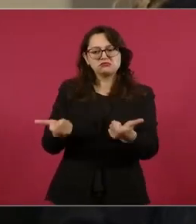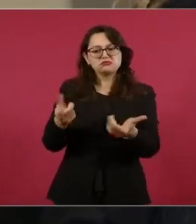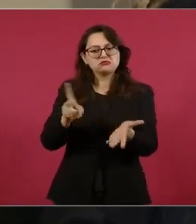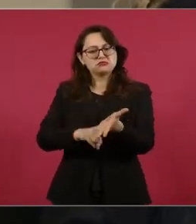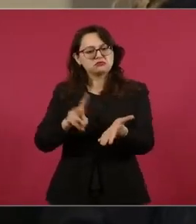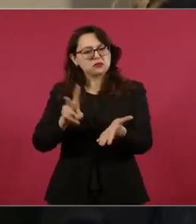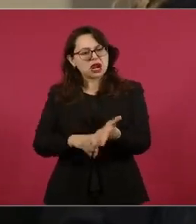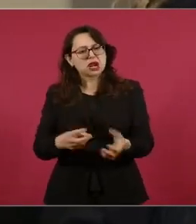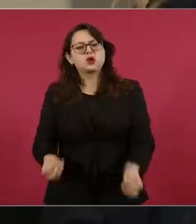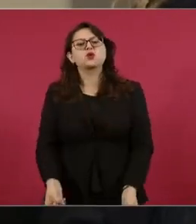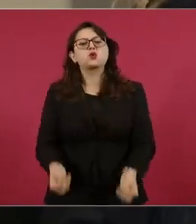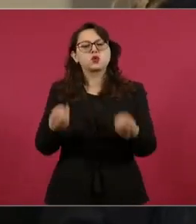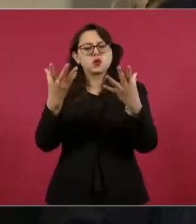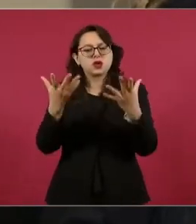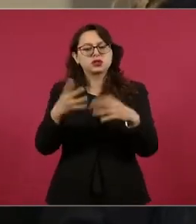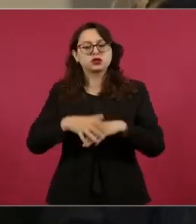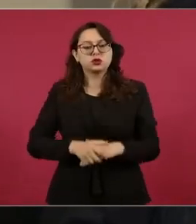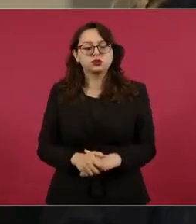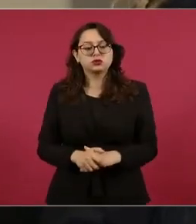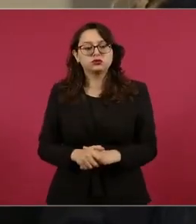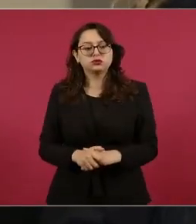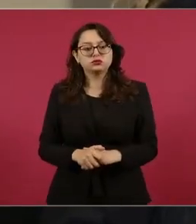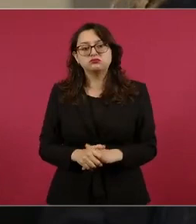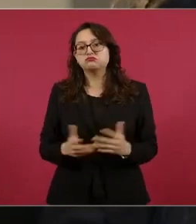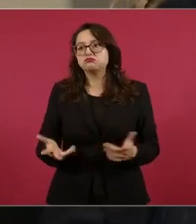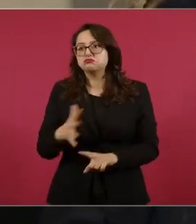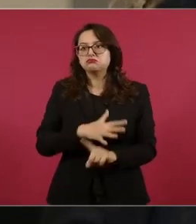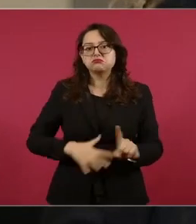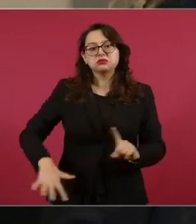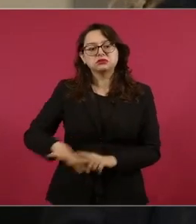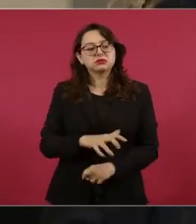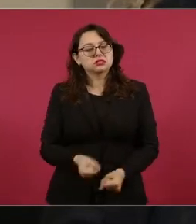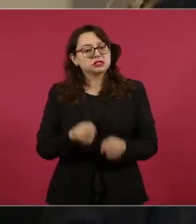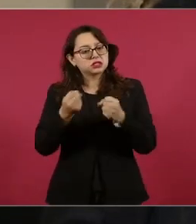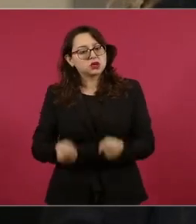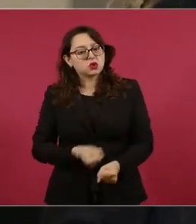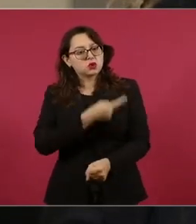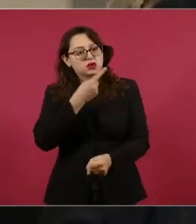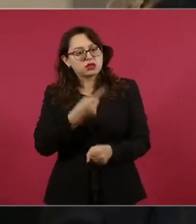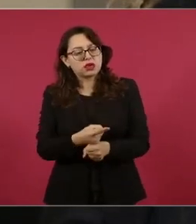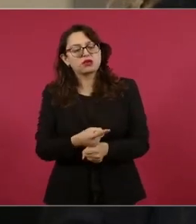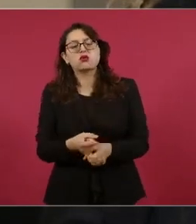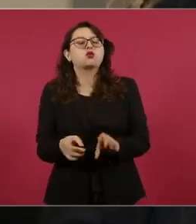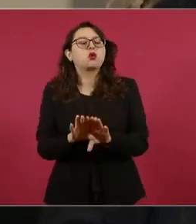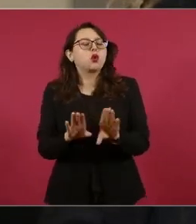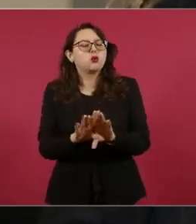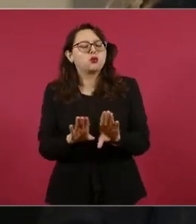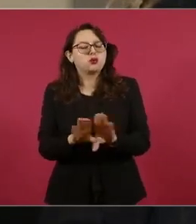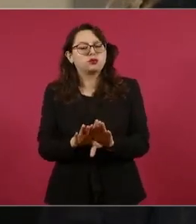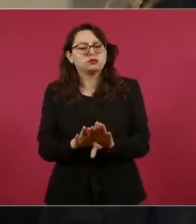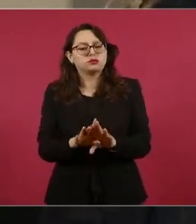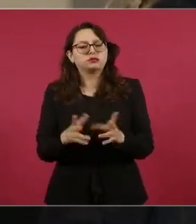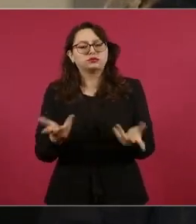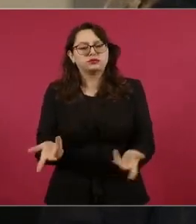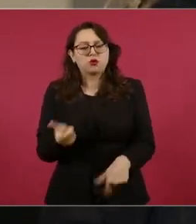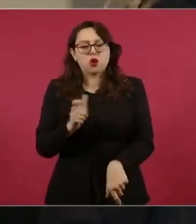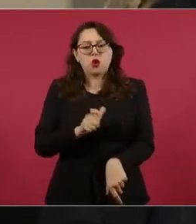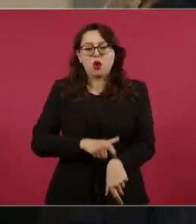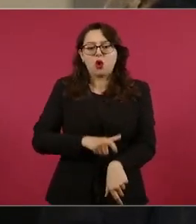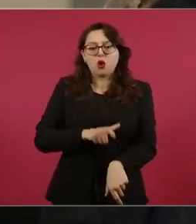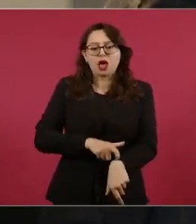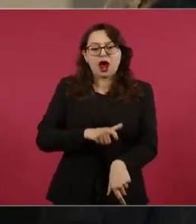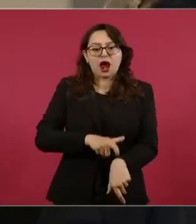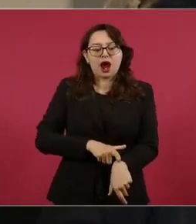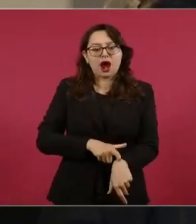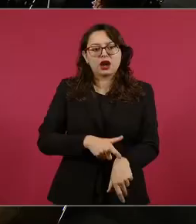construcción y se tiene planeado las medidas de seguridad que se implementarán Y cómo acoplará los horarios de